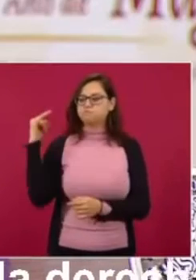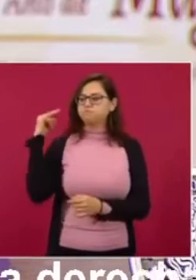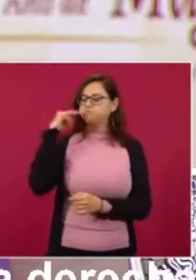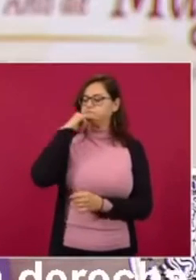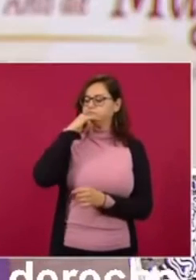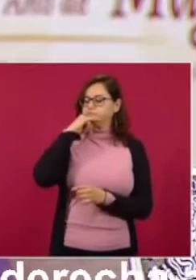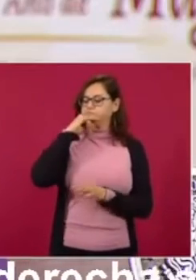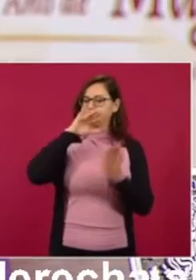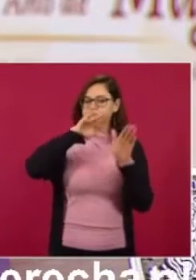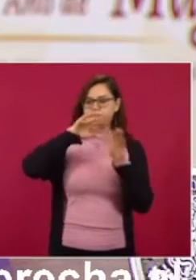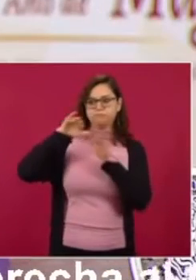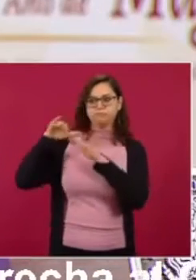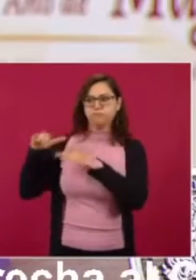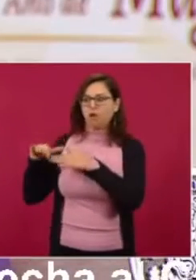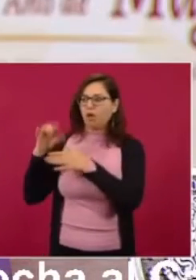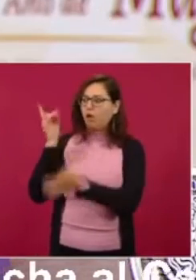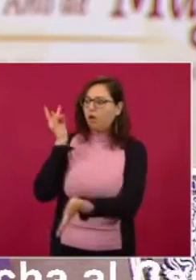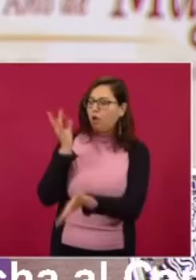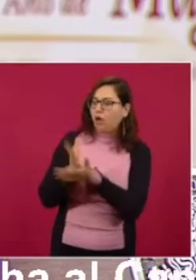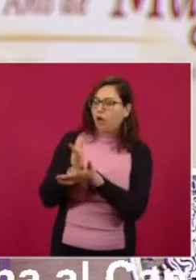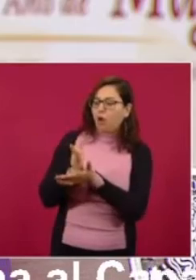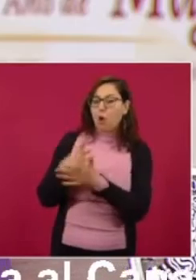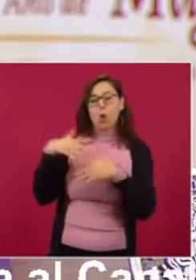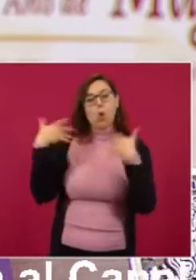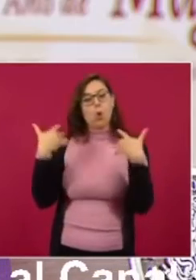en la historia de nuestro país